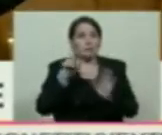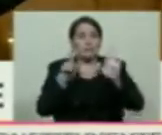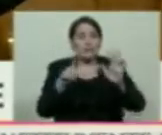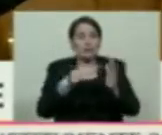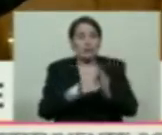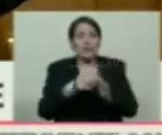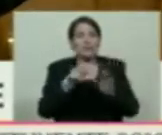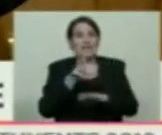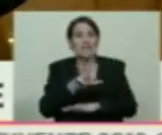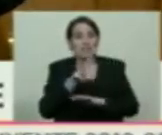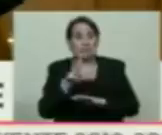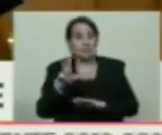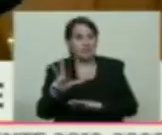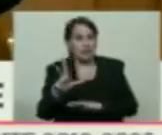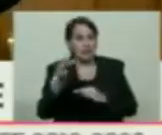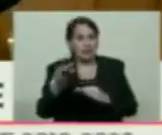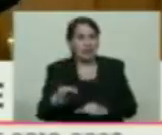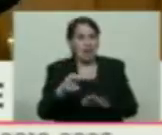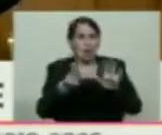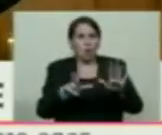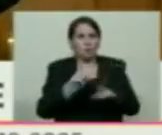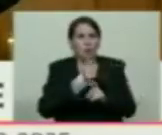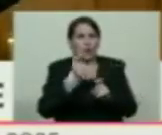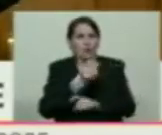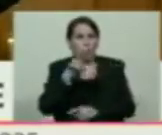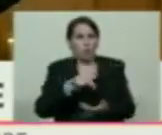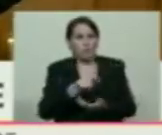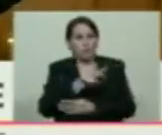6323, extraordinario de fecha 8 de agosto de 2017,